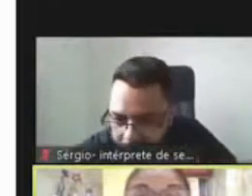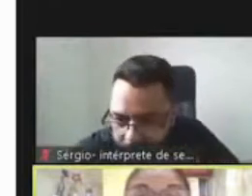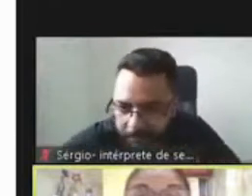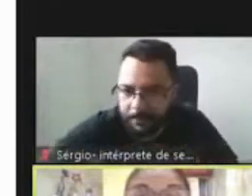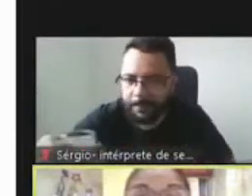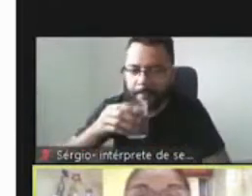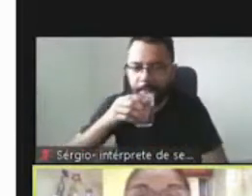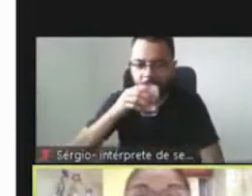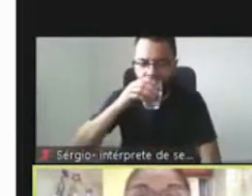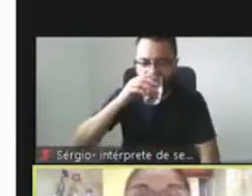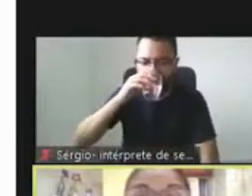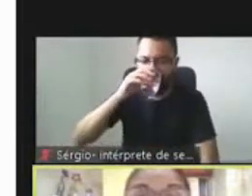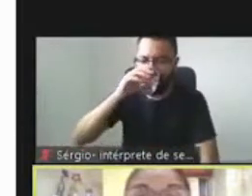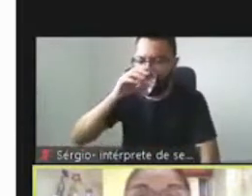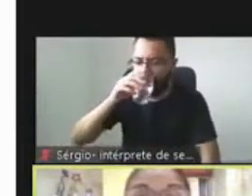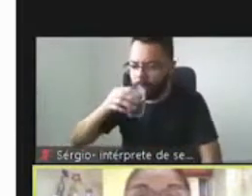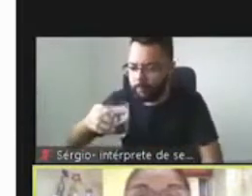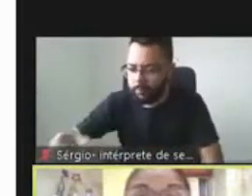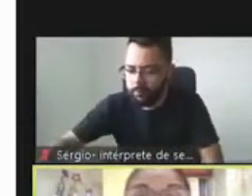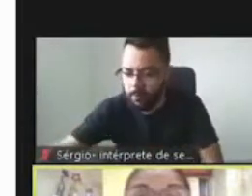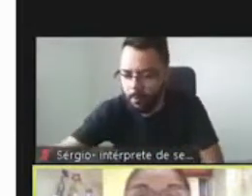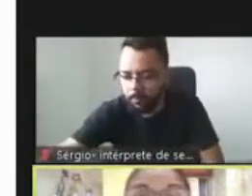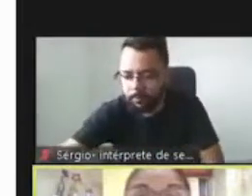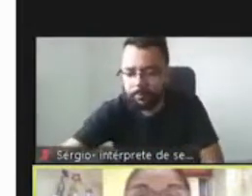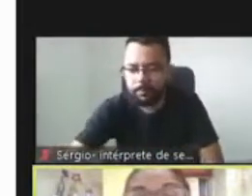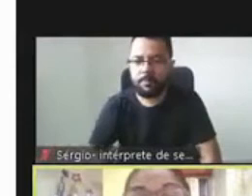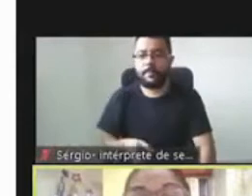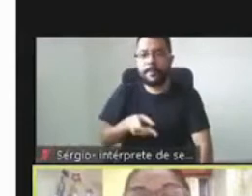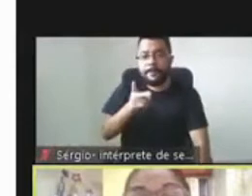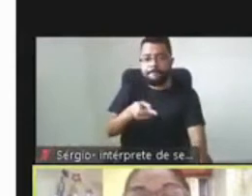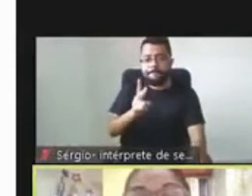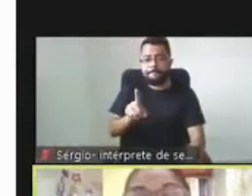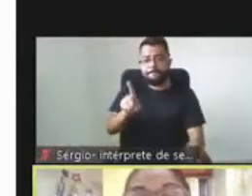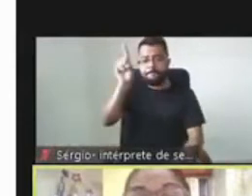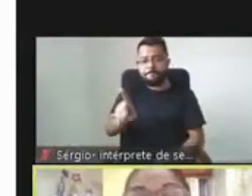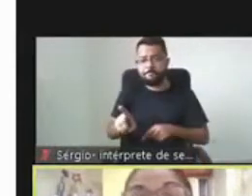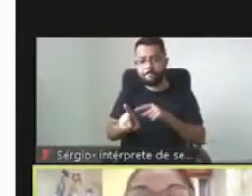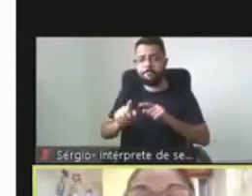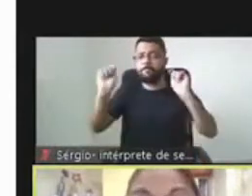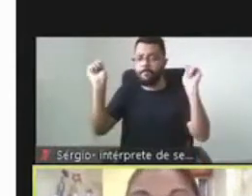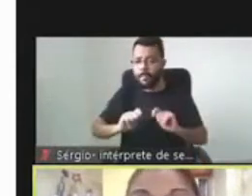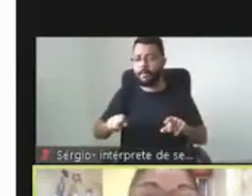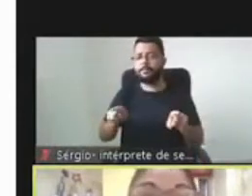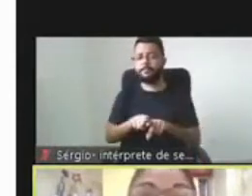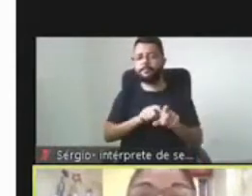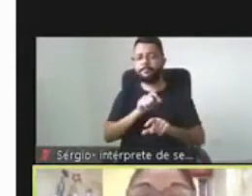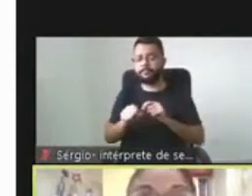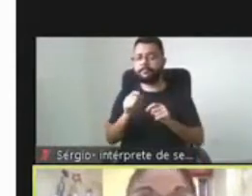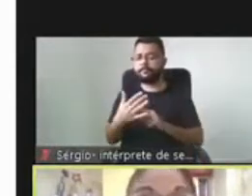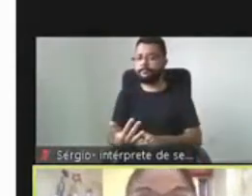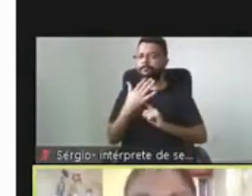La misma discapacidad puede ponernos en riesgo. No se tiene la actitud refleja